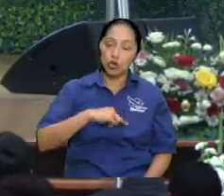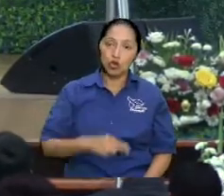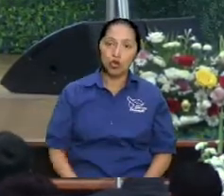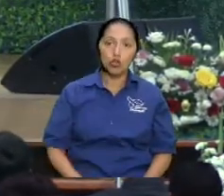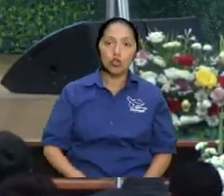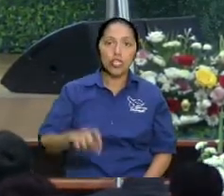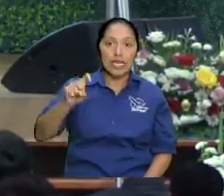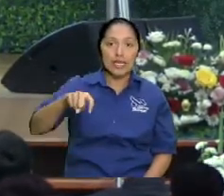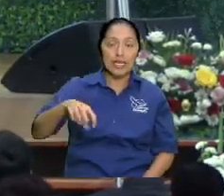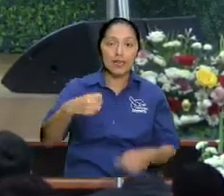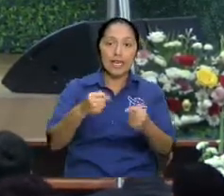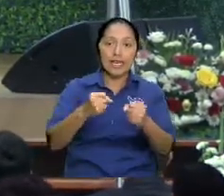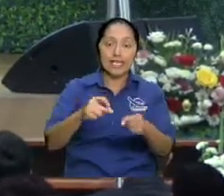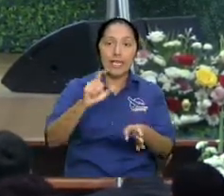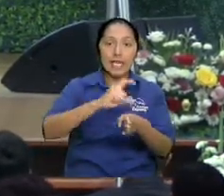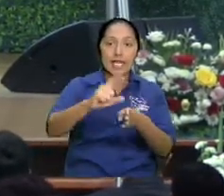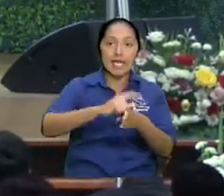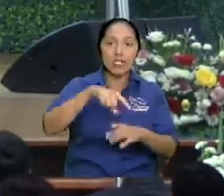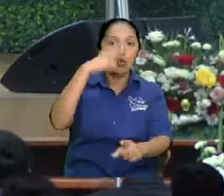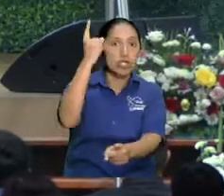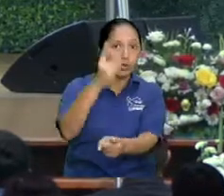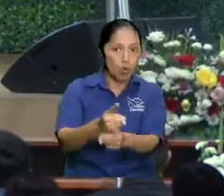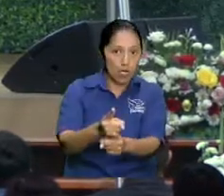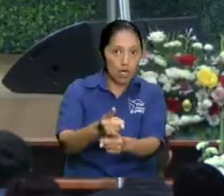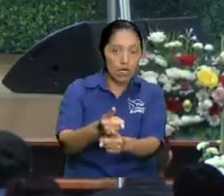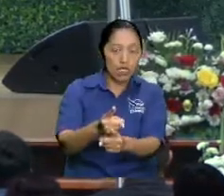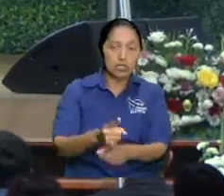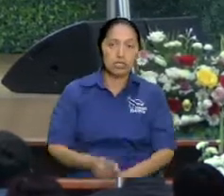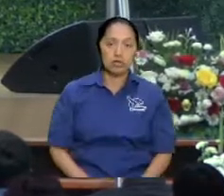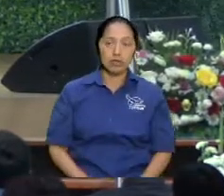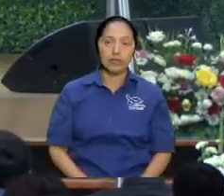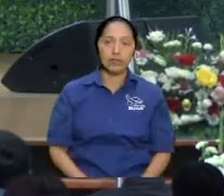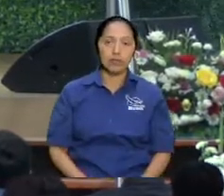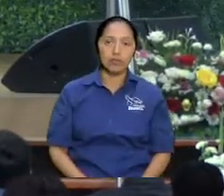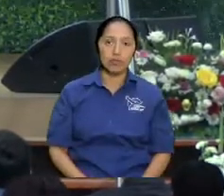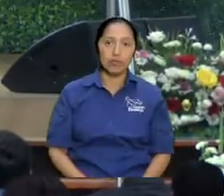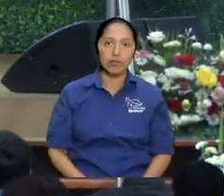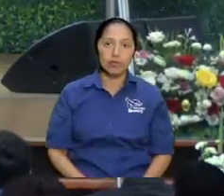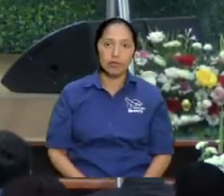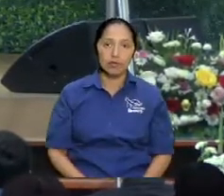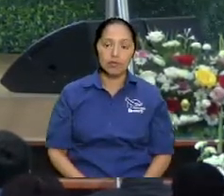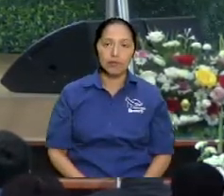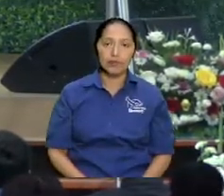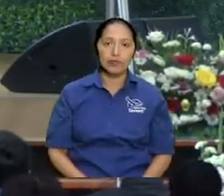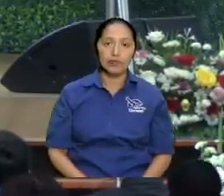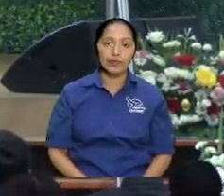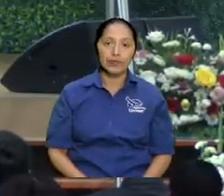Sí, pero no se las está quitando al rico, sino que al pobre que trabaja ahí. A veces se la van a descontar.